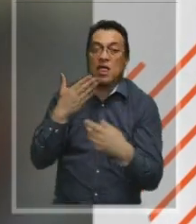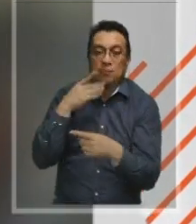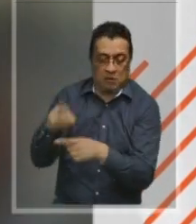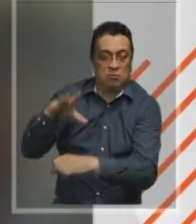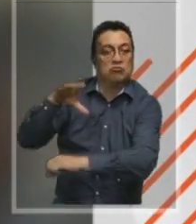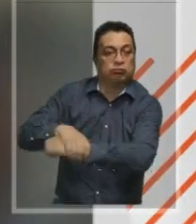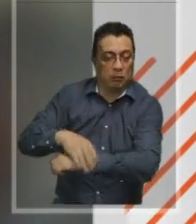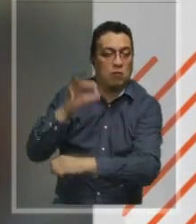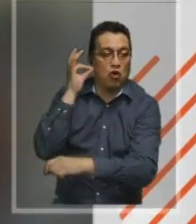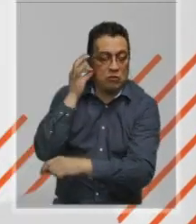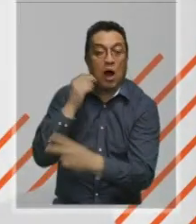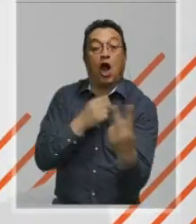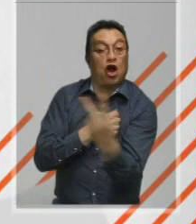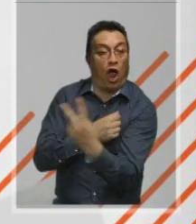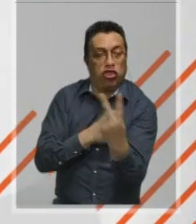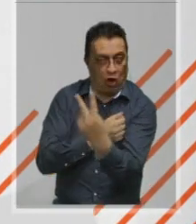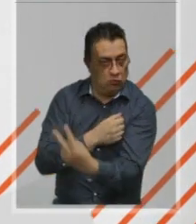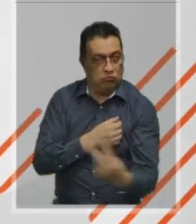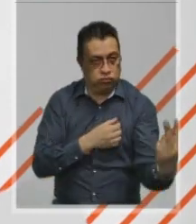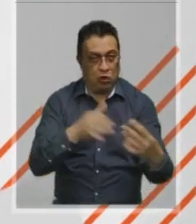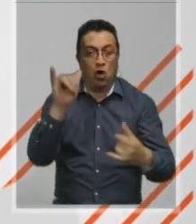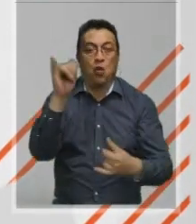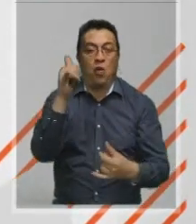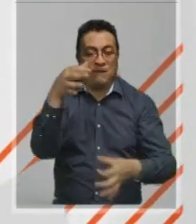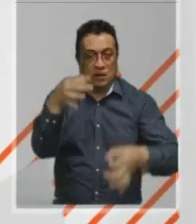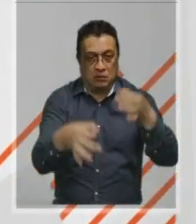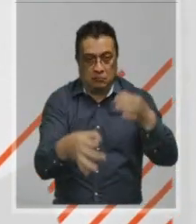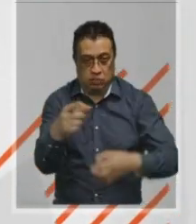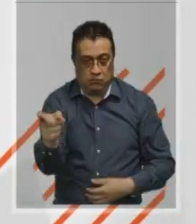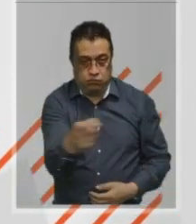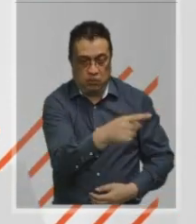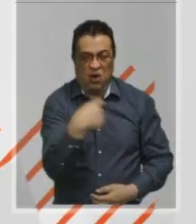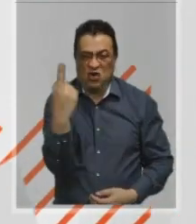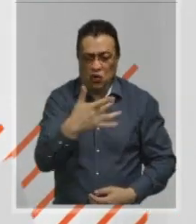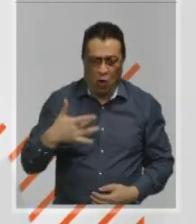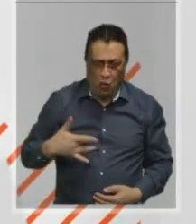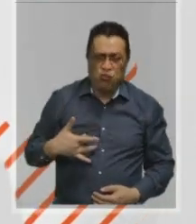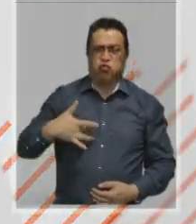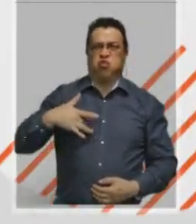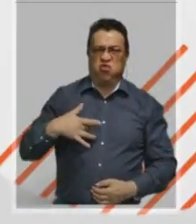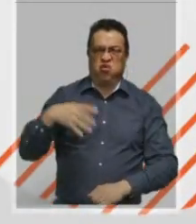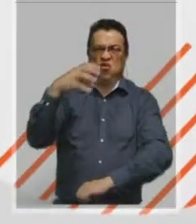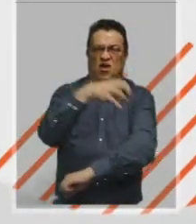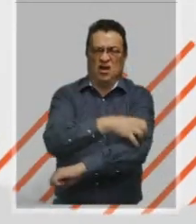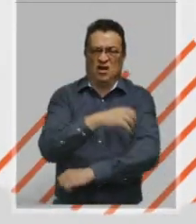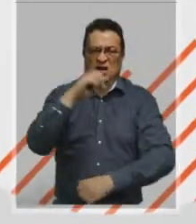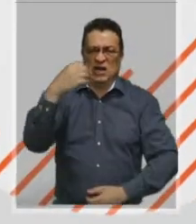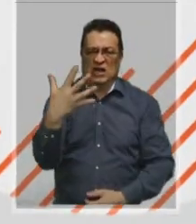Este jueves ambos serán formalizados en un caso que tiene impactada a toda una región.